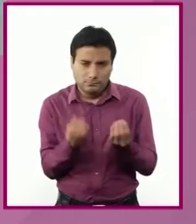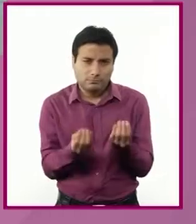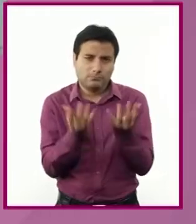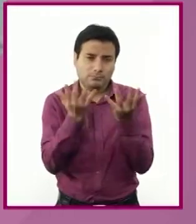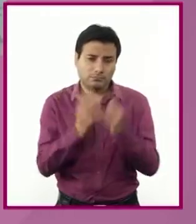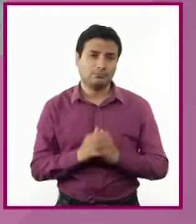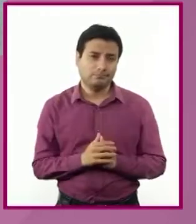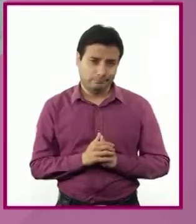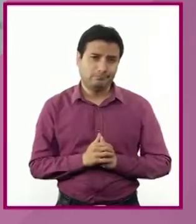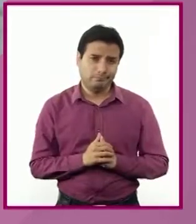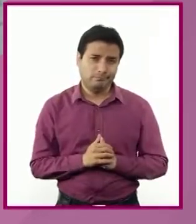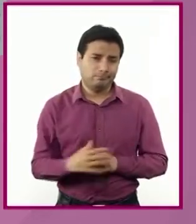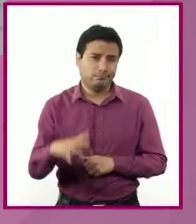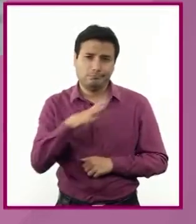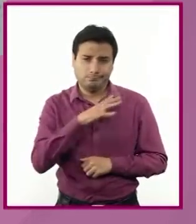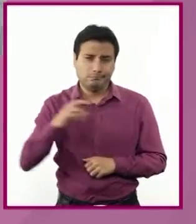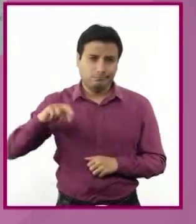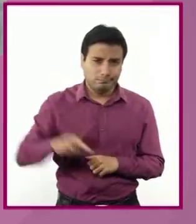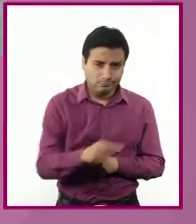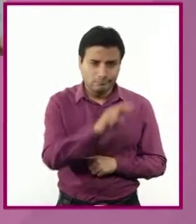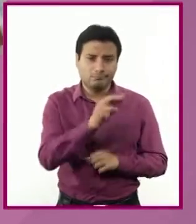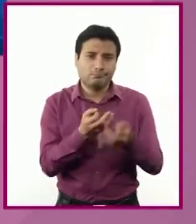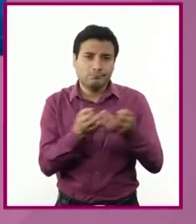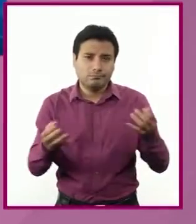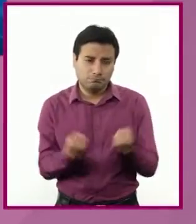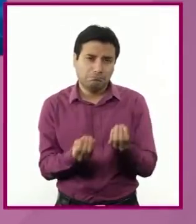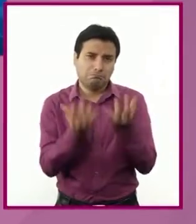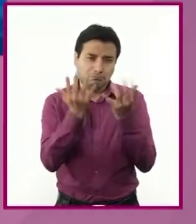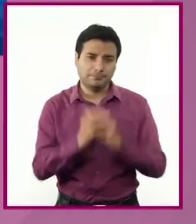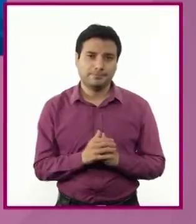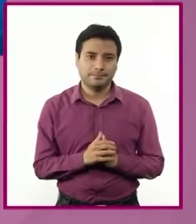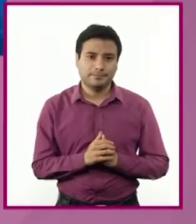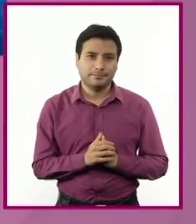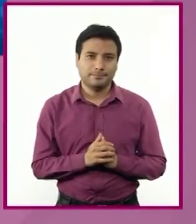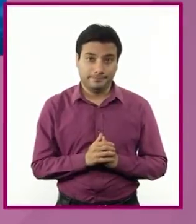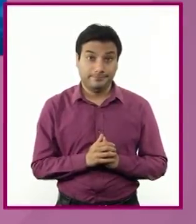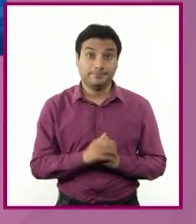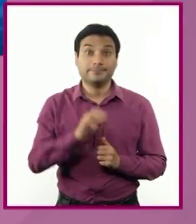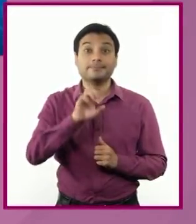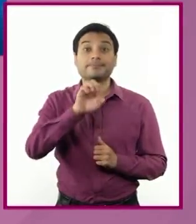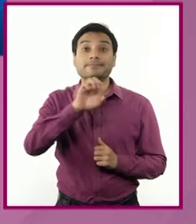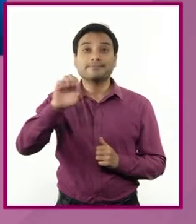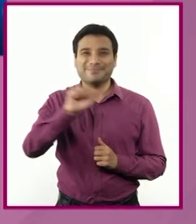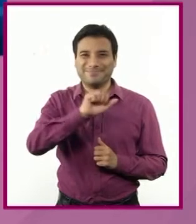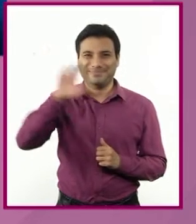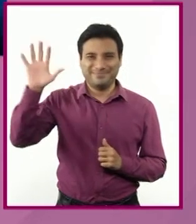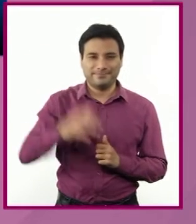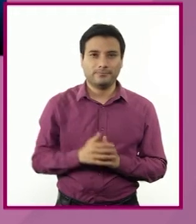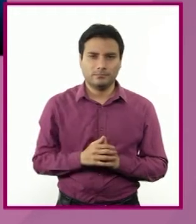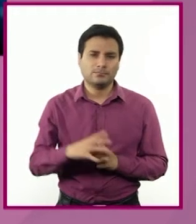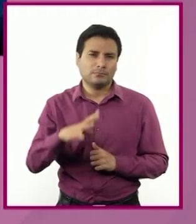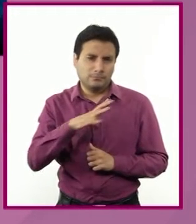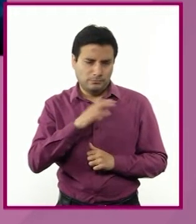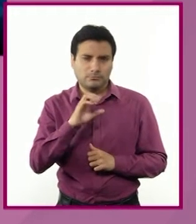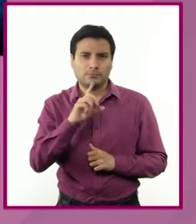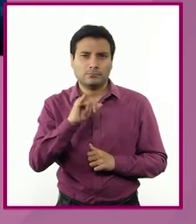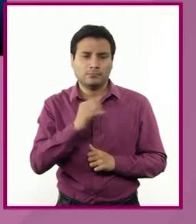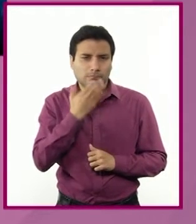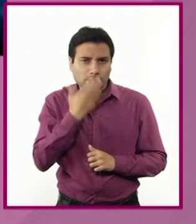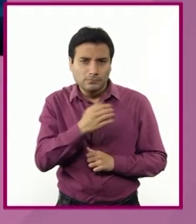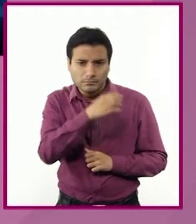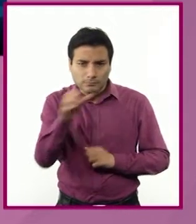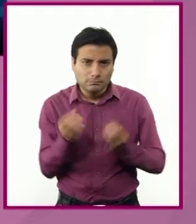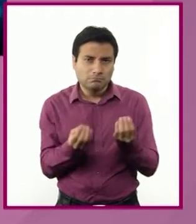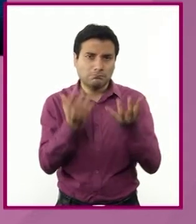ve favorecida por la presencia de ríos y suelos fértiles. Este de Asia, además de relieve y clima adecuados para la